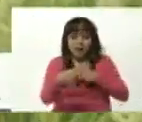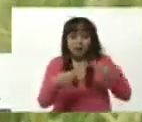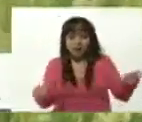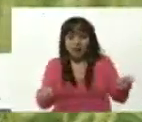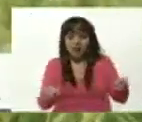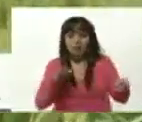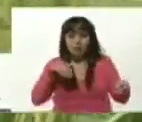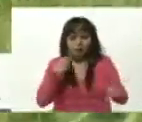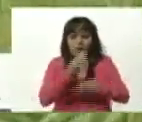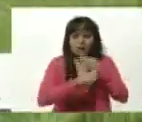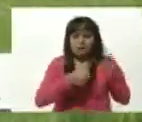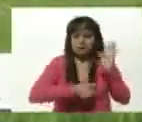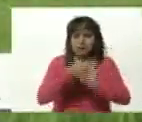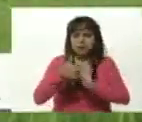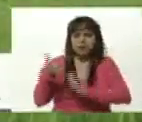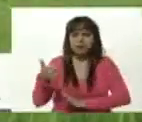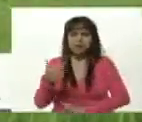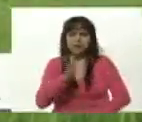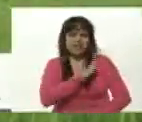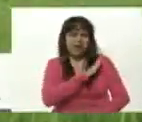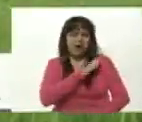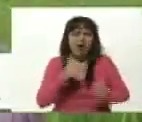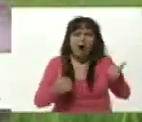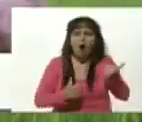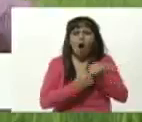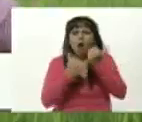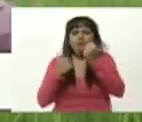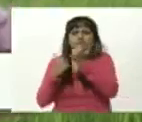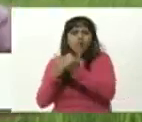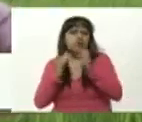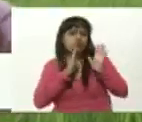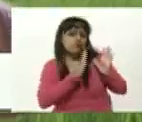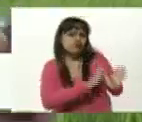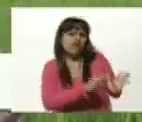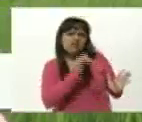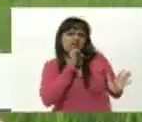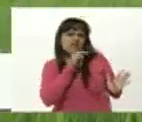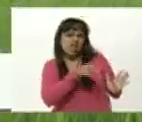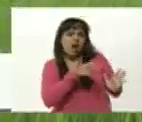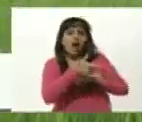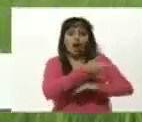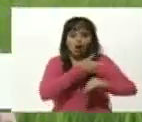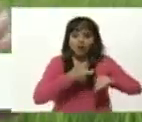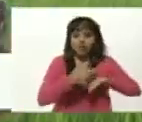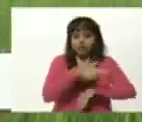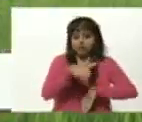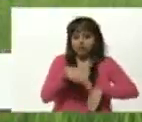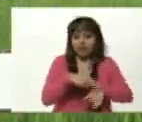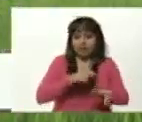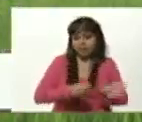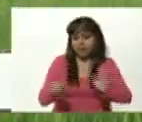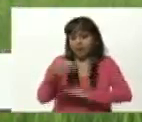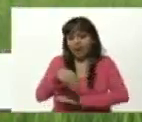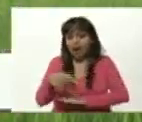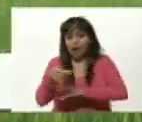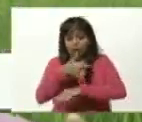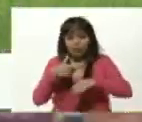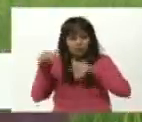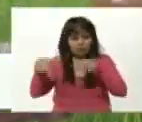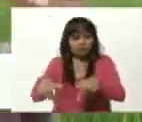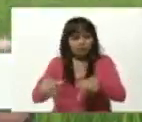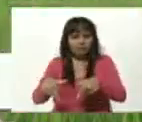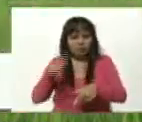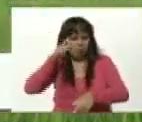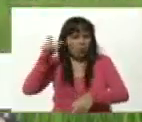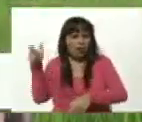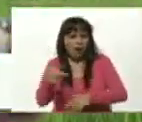seguir produciendo. Hemos tenido el apoyo tanto del gobierno nacional como del gobierno regional. Nos